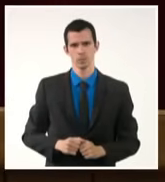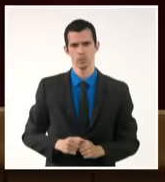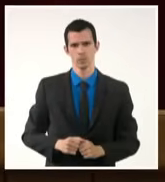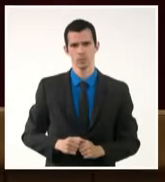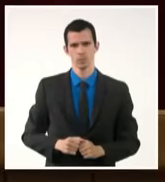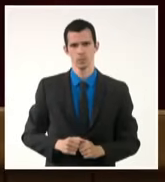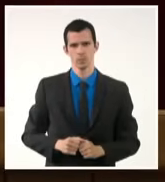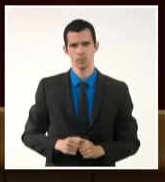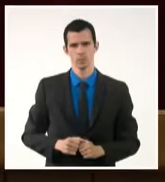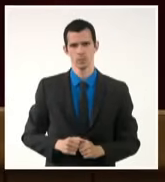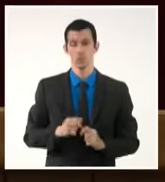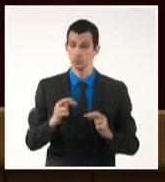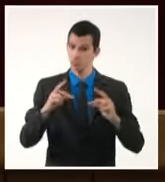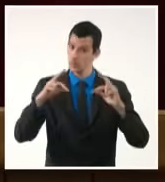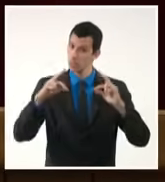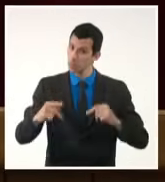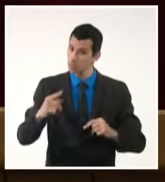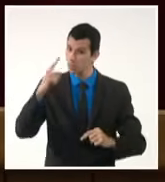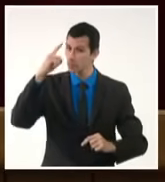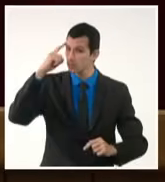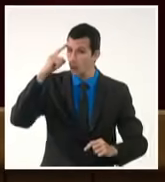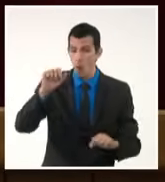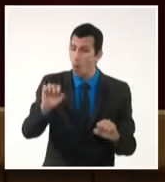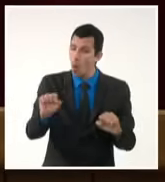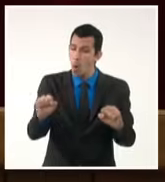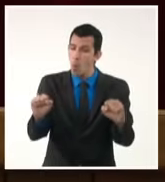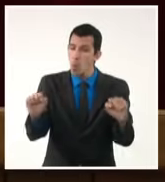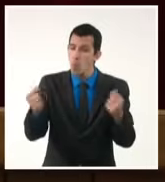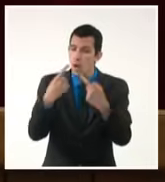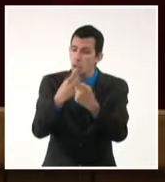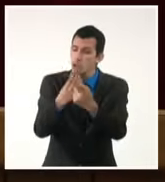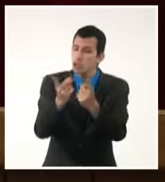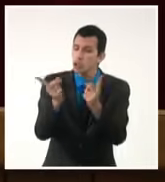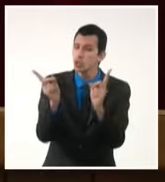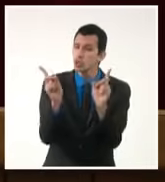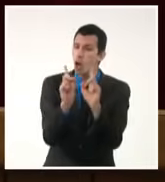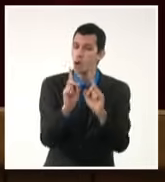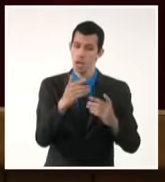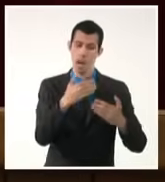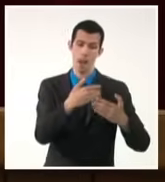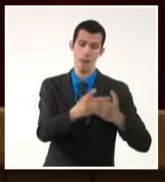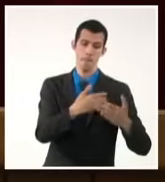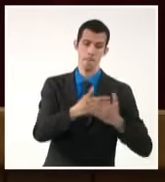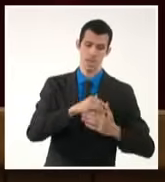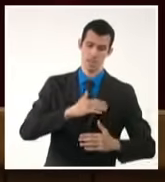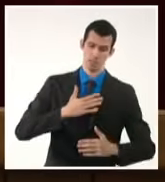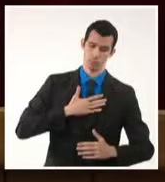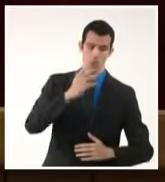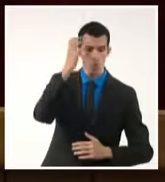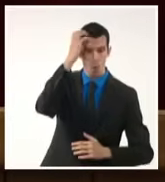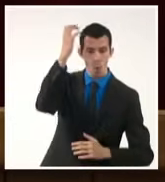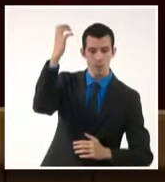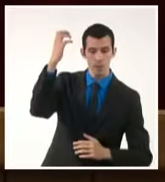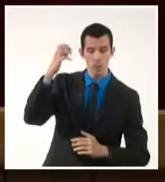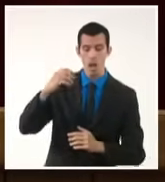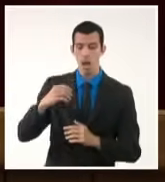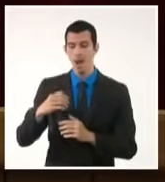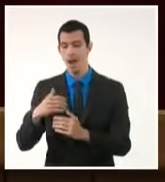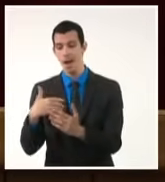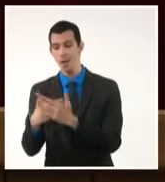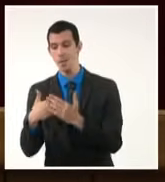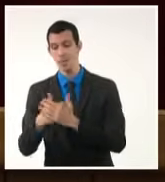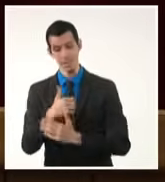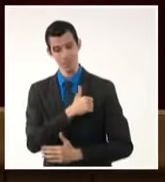Estado y de Gobierno son de obligatorio cumplimiento para todos los sectores y que enfrentaremos decididamente la